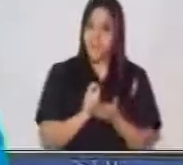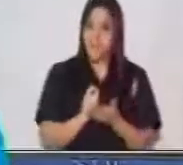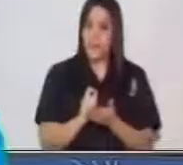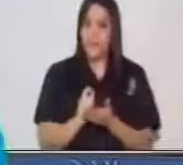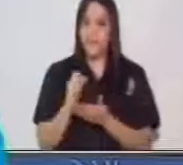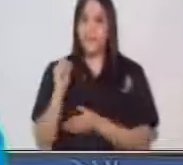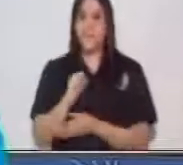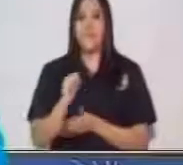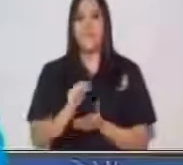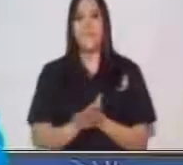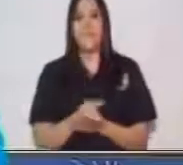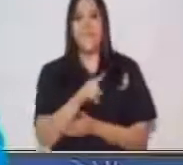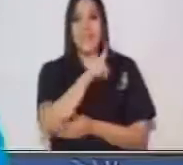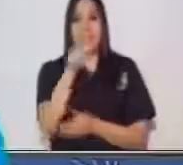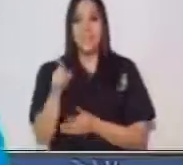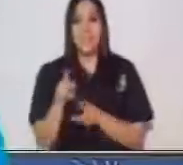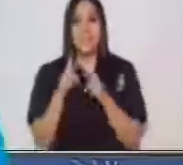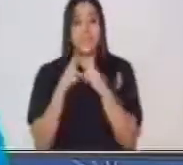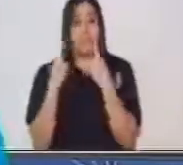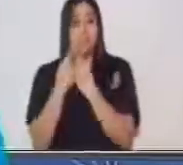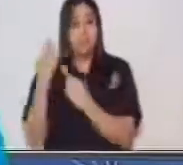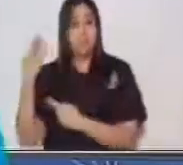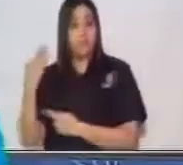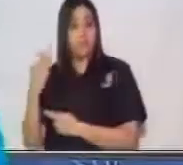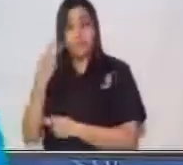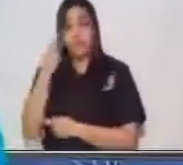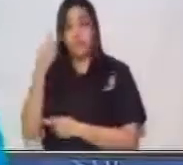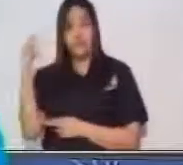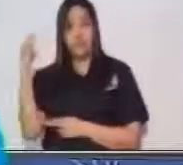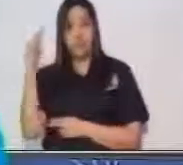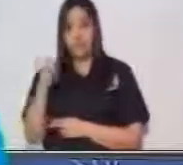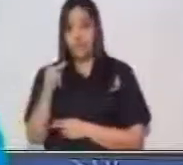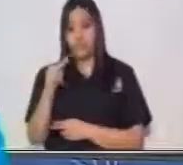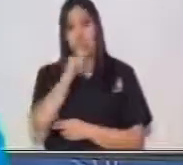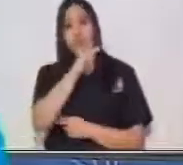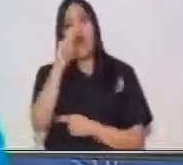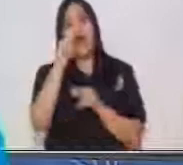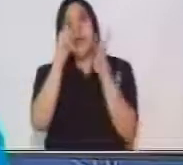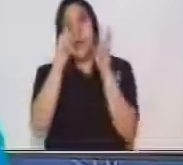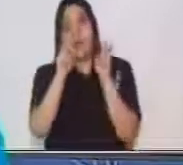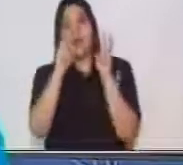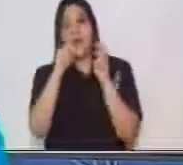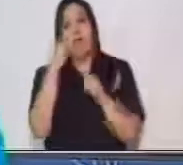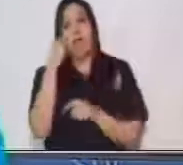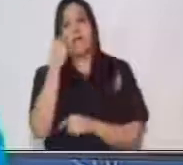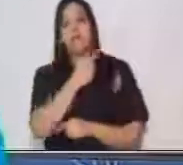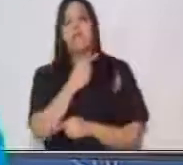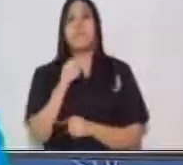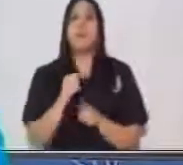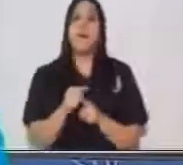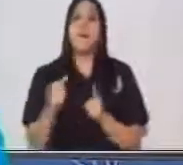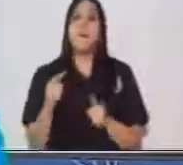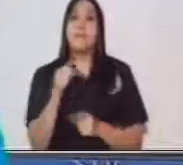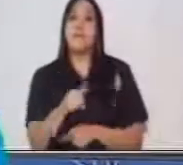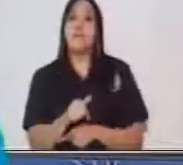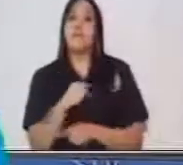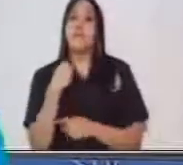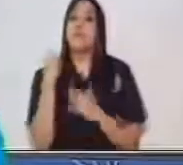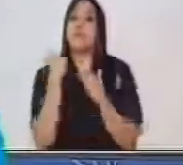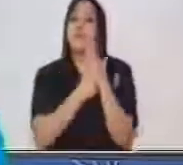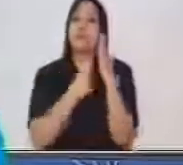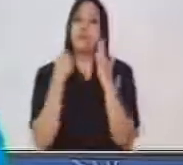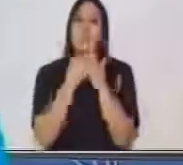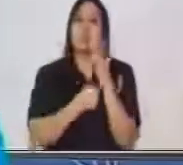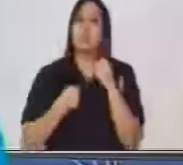entonces probablemente en sesiones anteriores ya se ha tratado algún tema de estos, pero el día de hoy vamos a reforzar